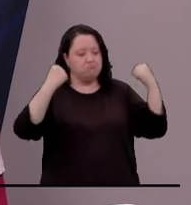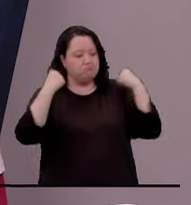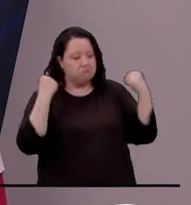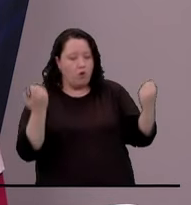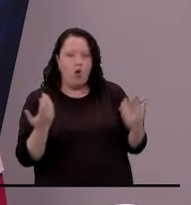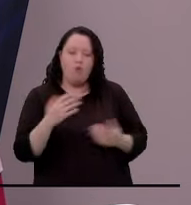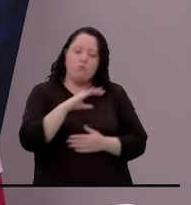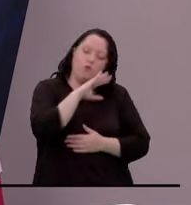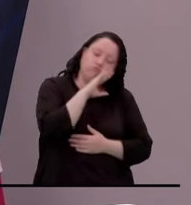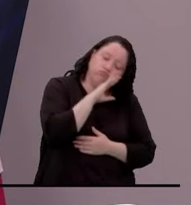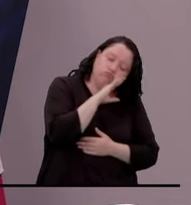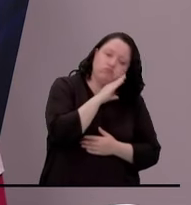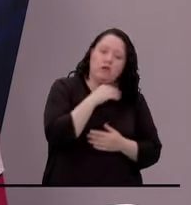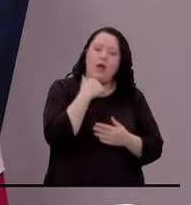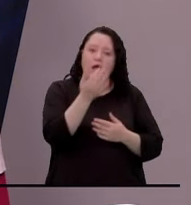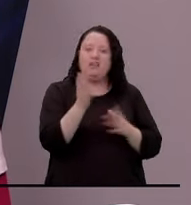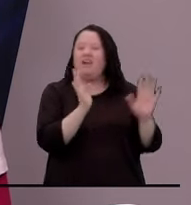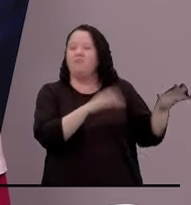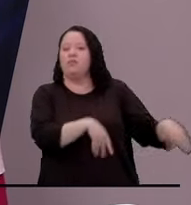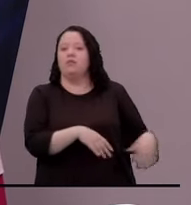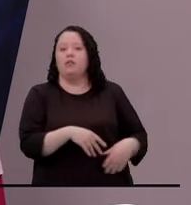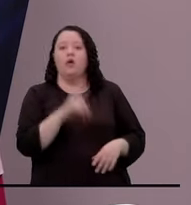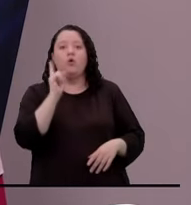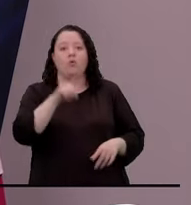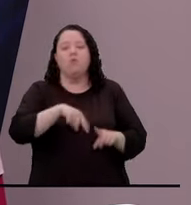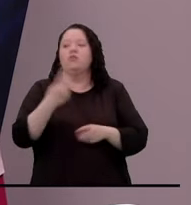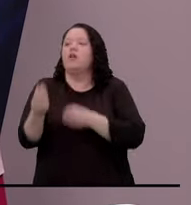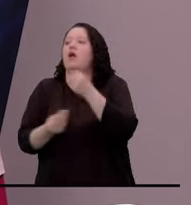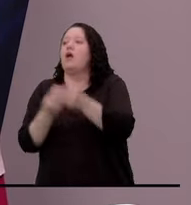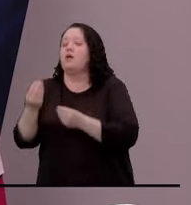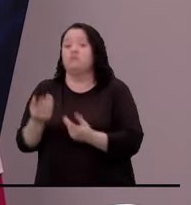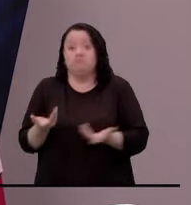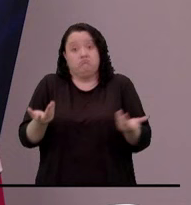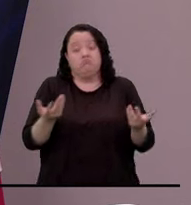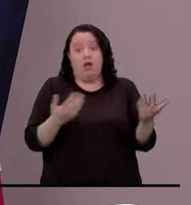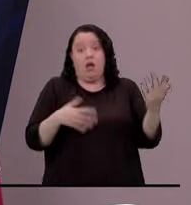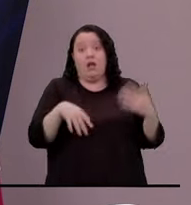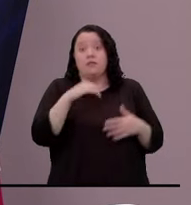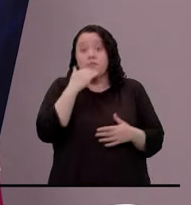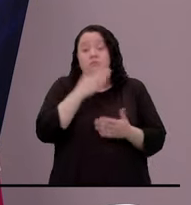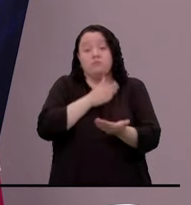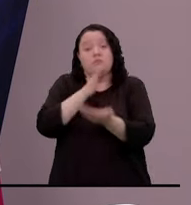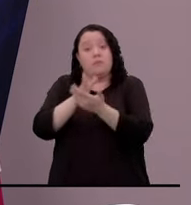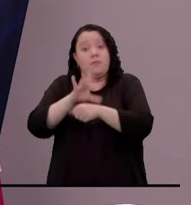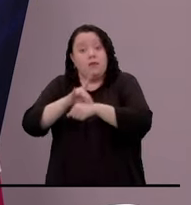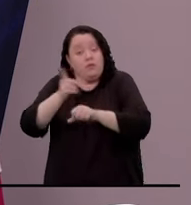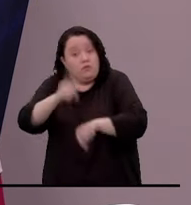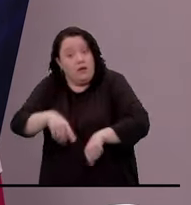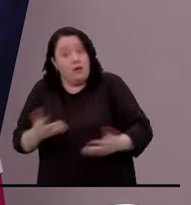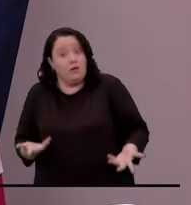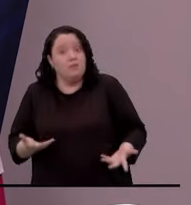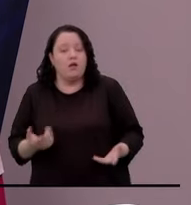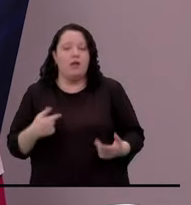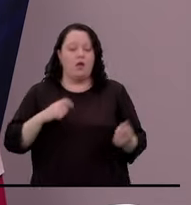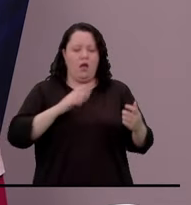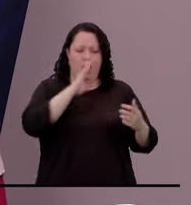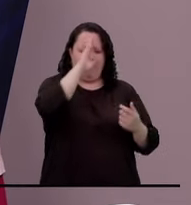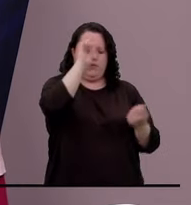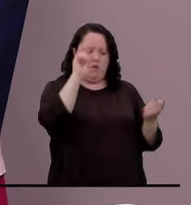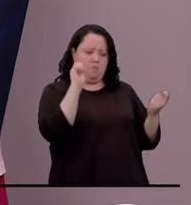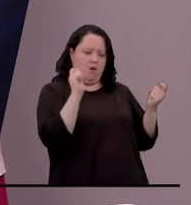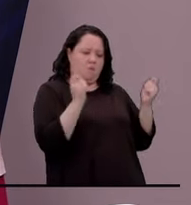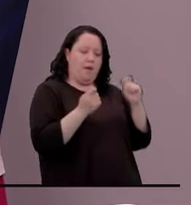que tanto se suele sacrificar por hacer otras cosas, incluso si es necesario, consulte. Además de adecuar esos hábitos, podría ser